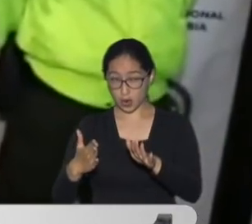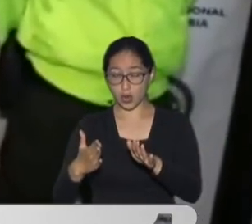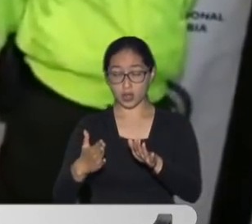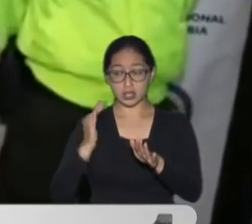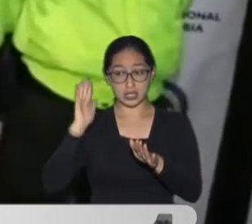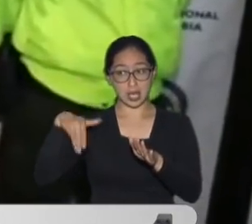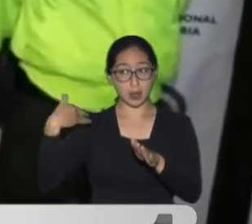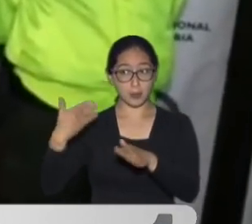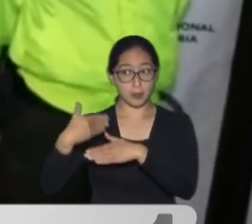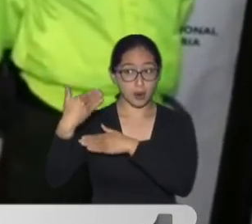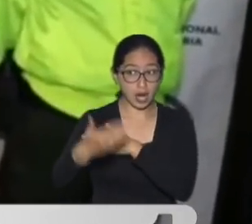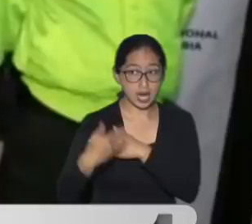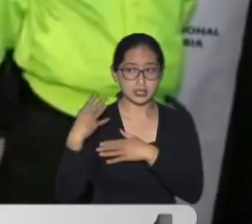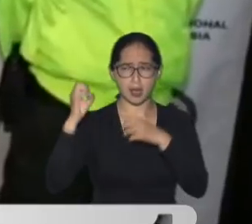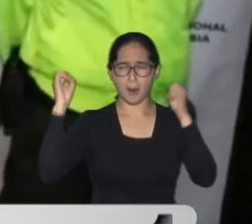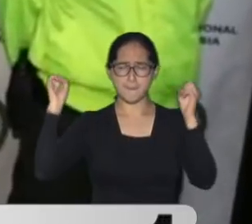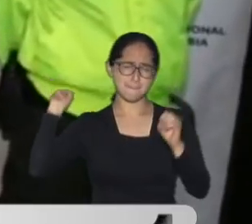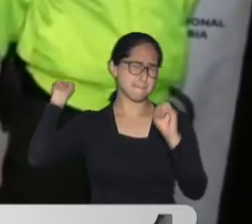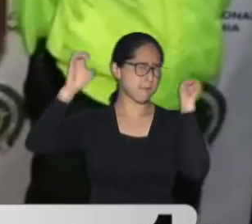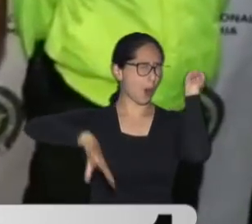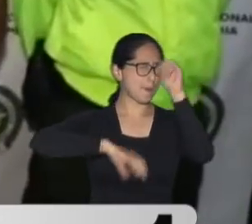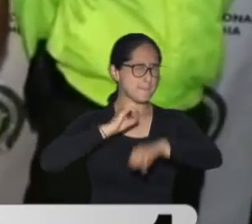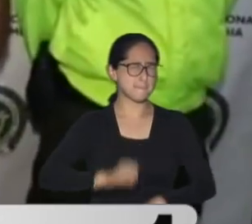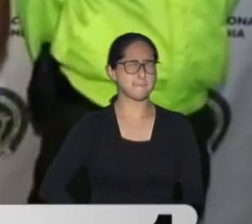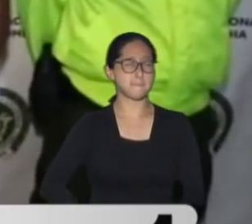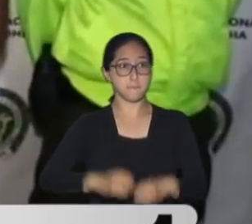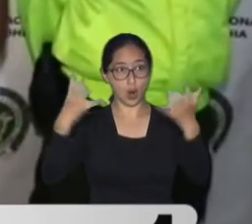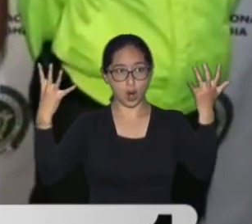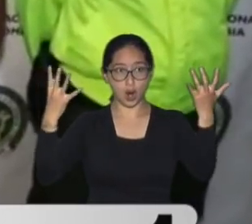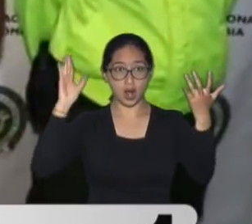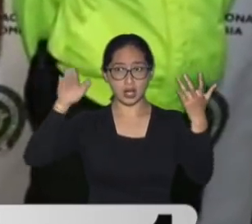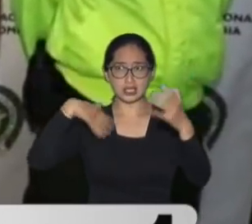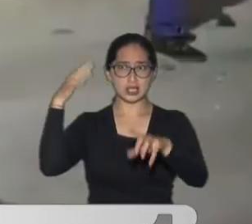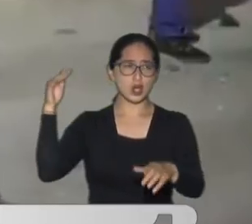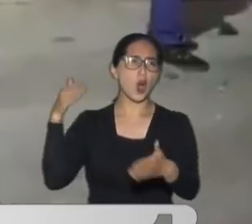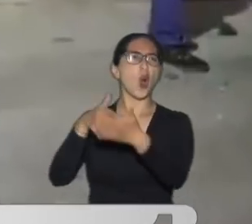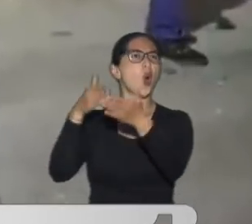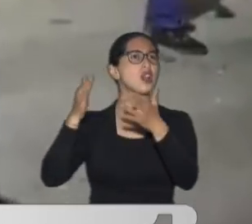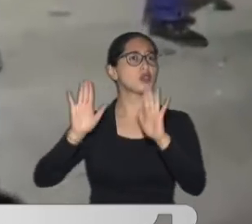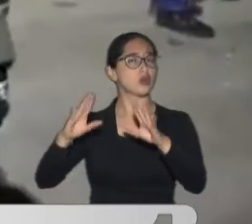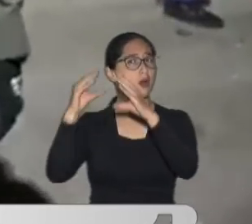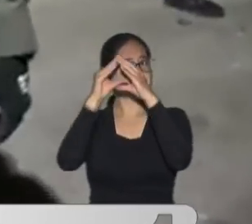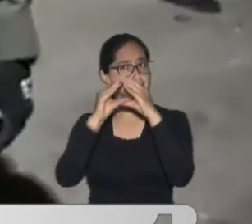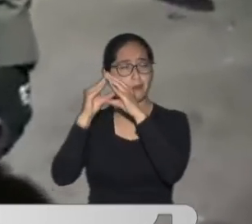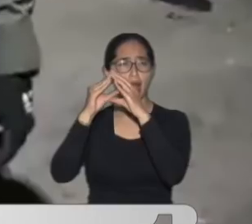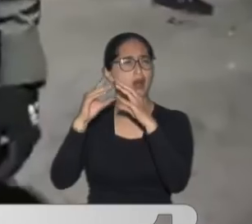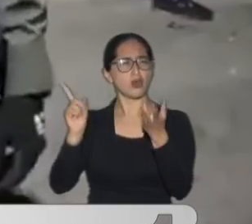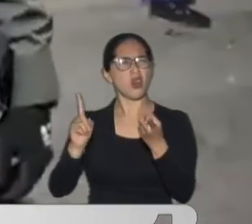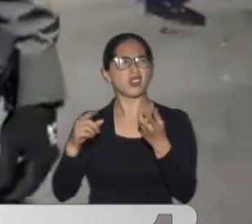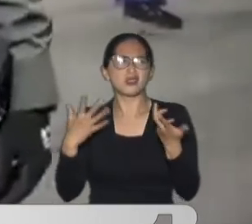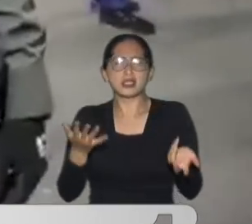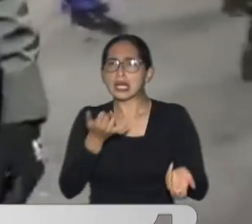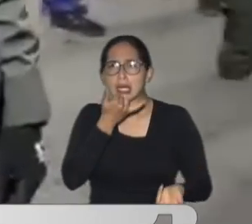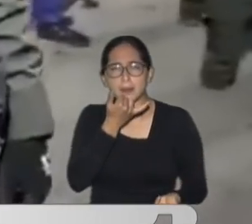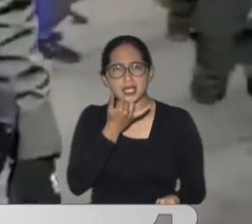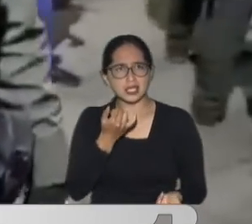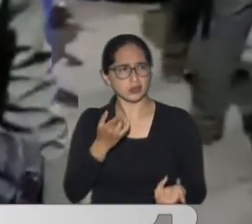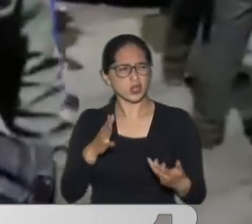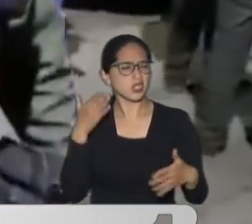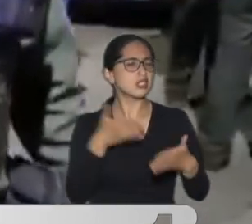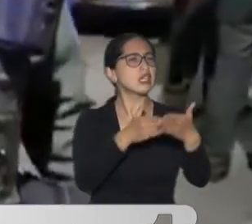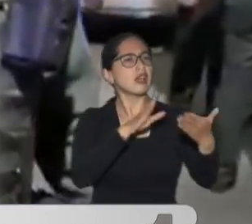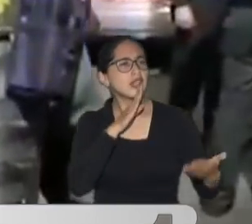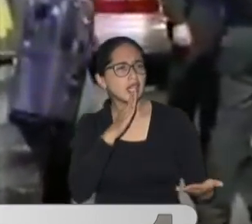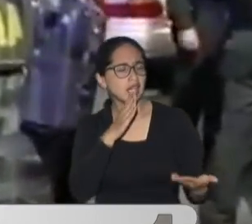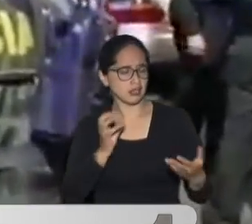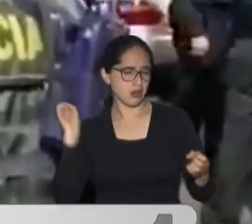explosión, ni tampoco en contra del CAI de la policía. Las investigaciones continúan para determinar contra quién iba dirigido